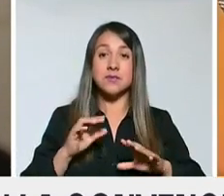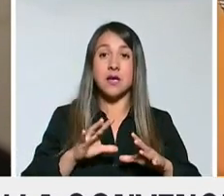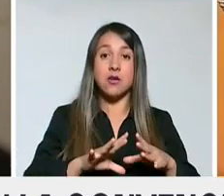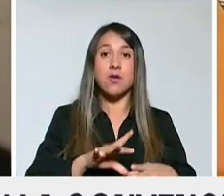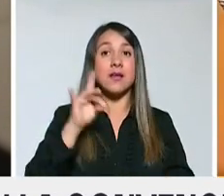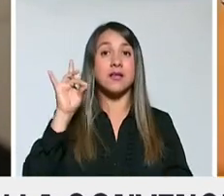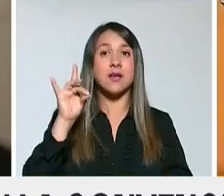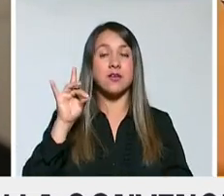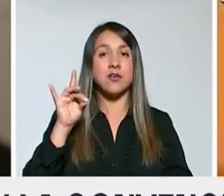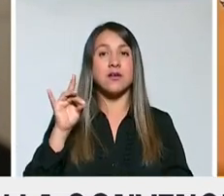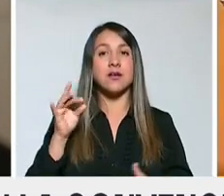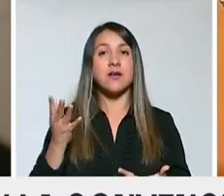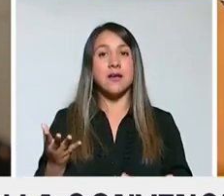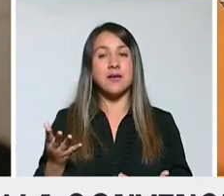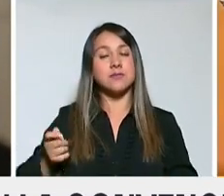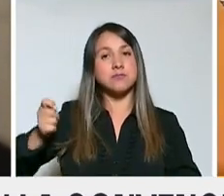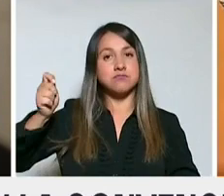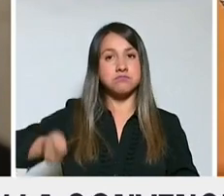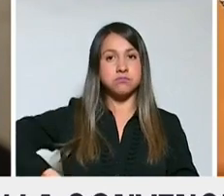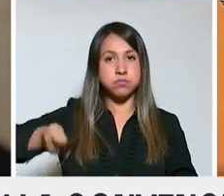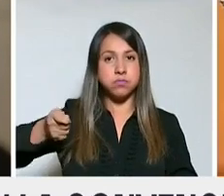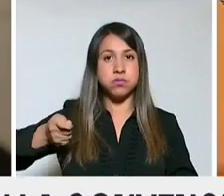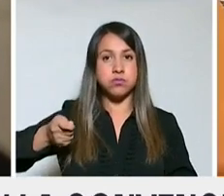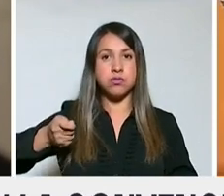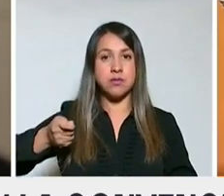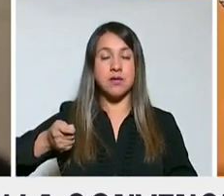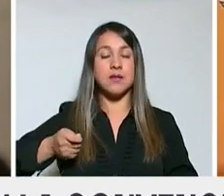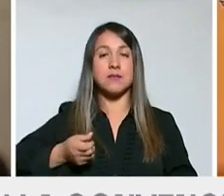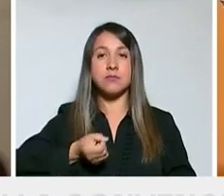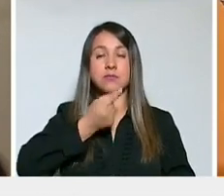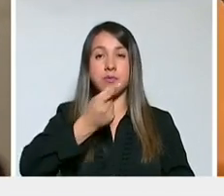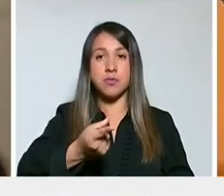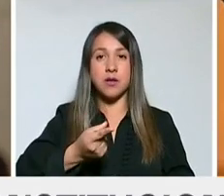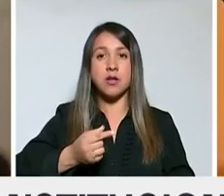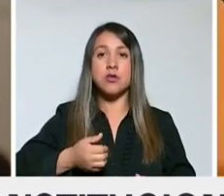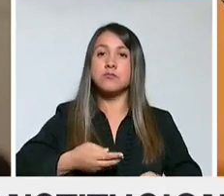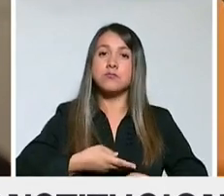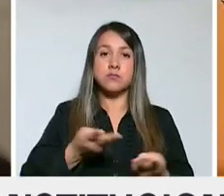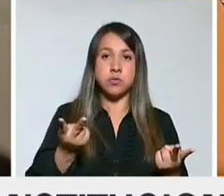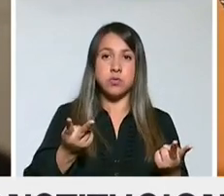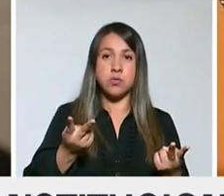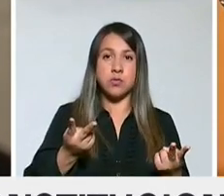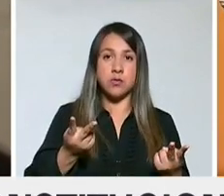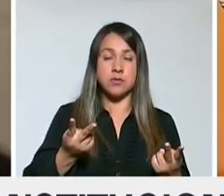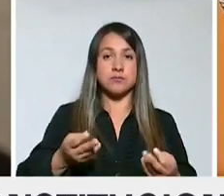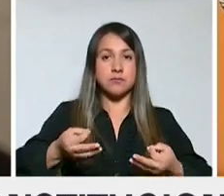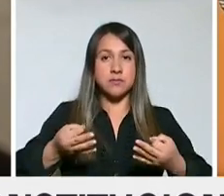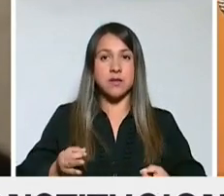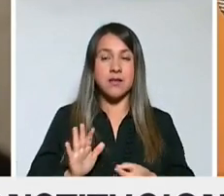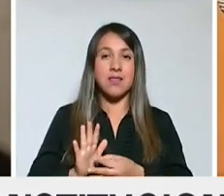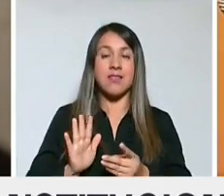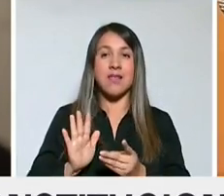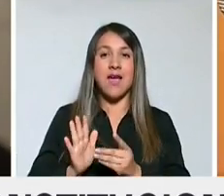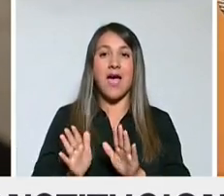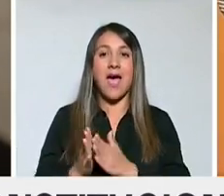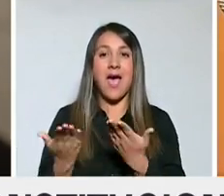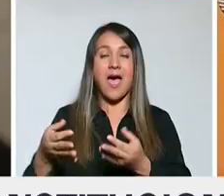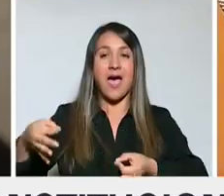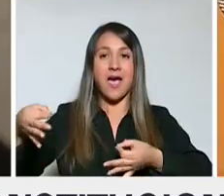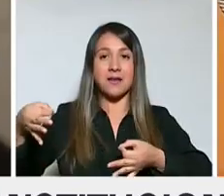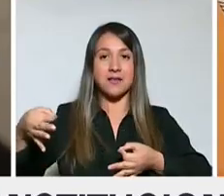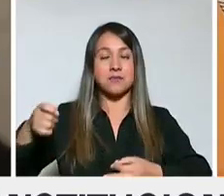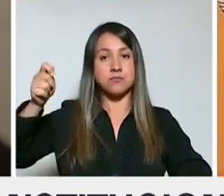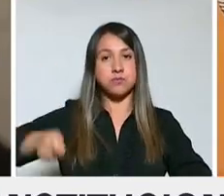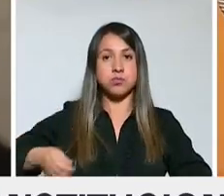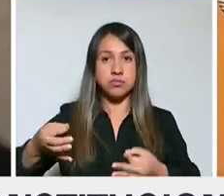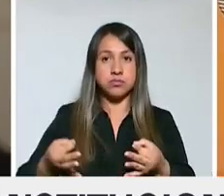electas en sentencia y proclamados y proclamadas conforme al acta del Tribunal Calificador de